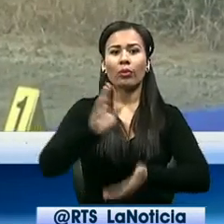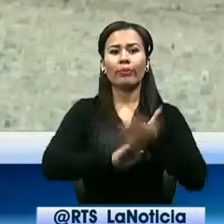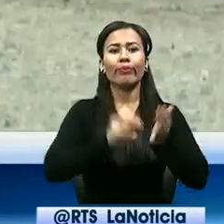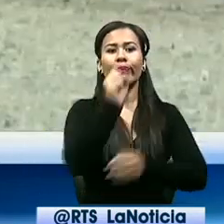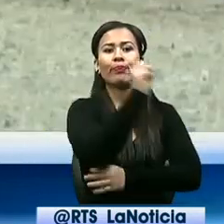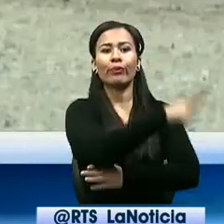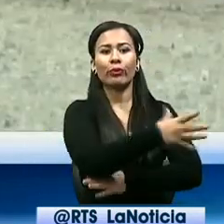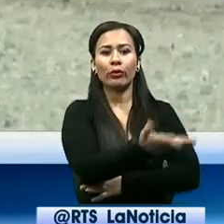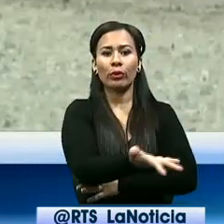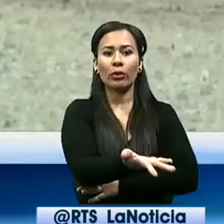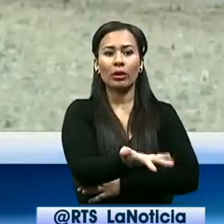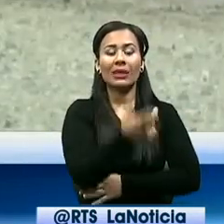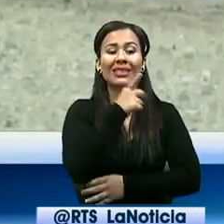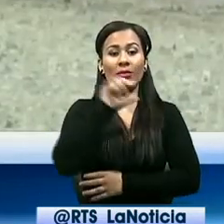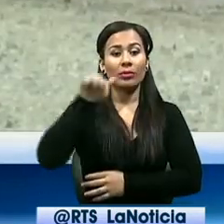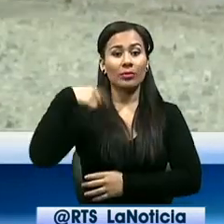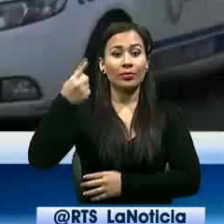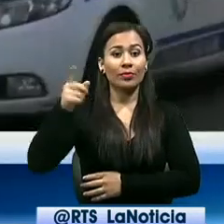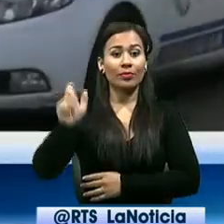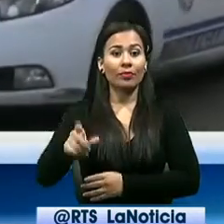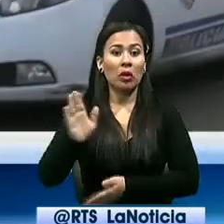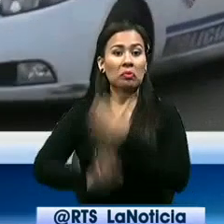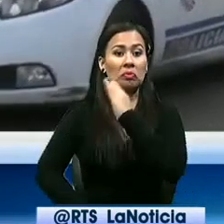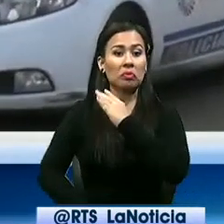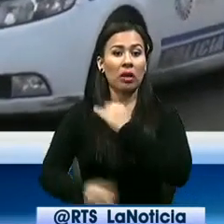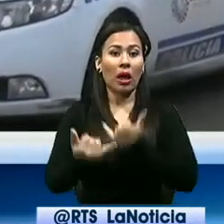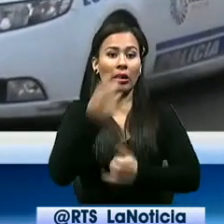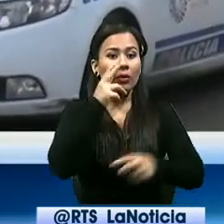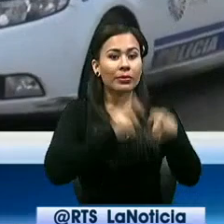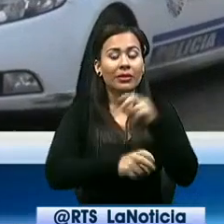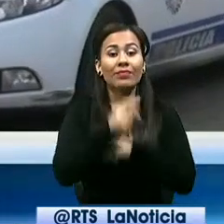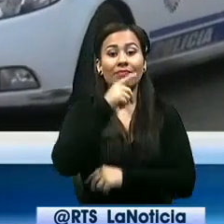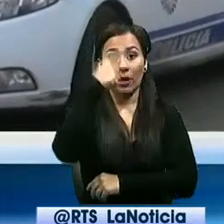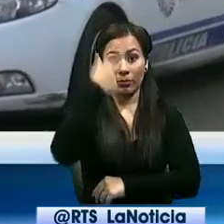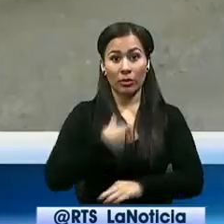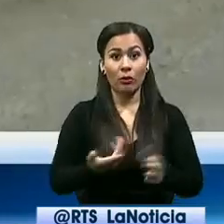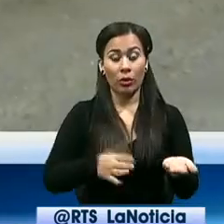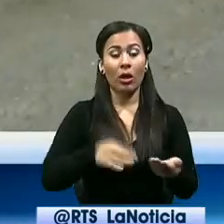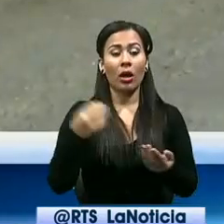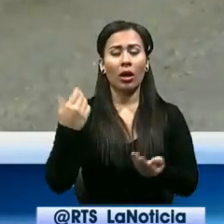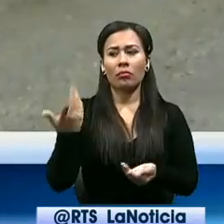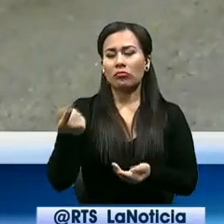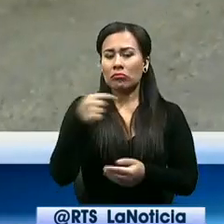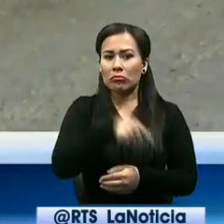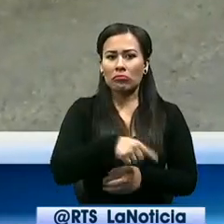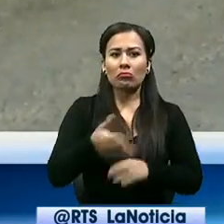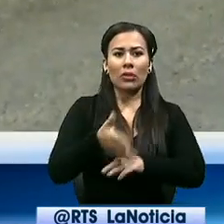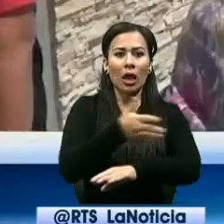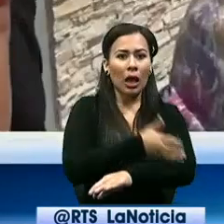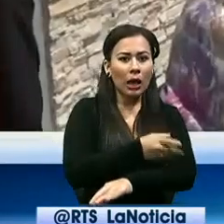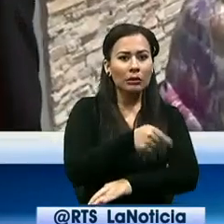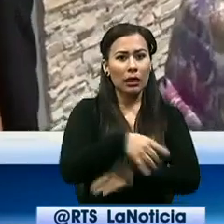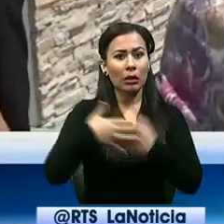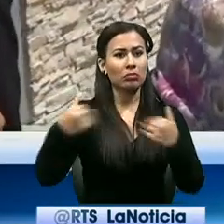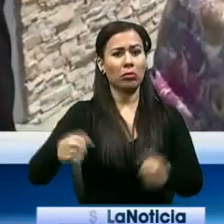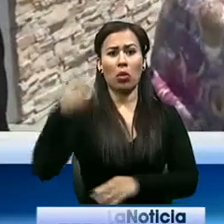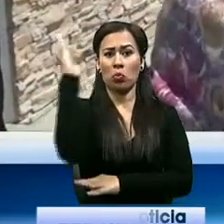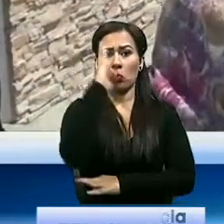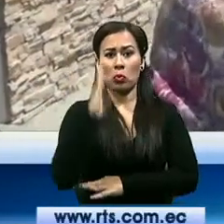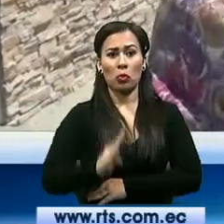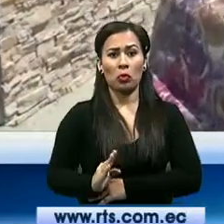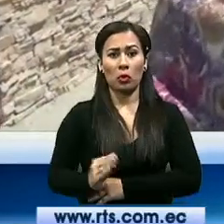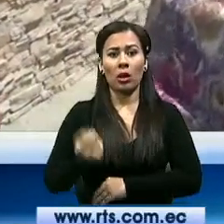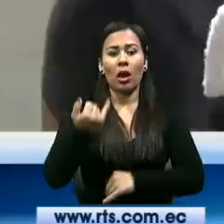y estamos investigando. El fallecido no tenía antecedentes penales, era oriundo del cantón Flavio Alfaro y deja 2 menores de edad